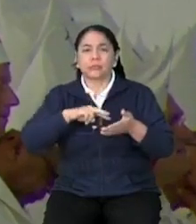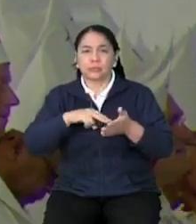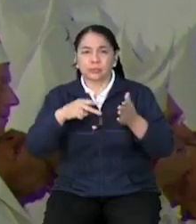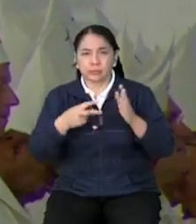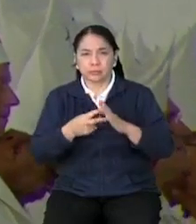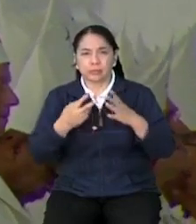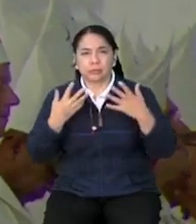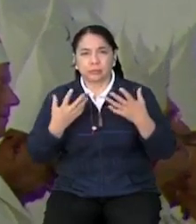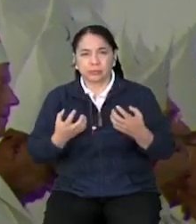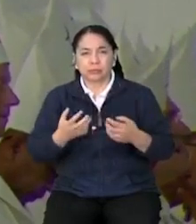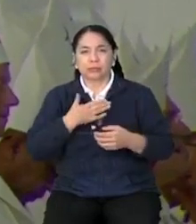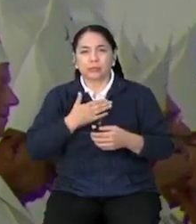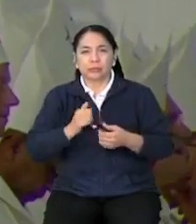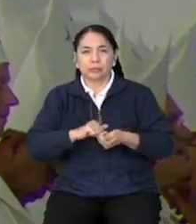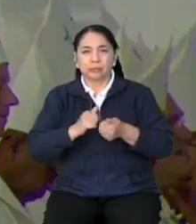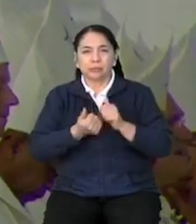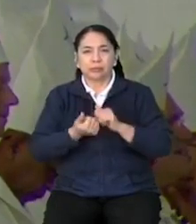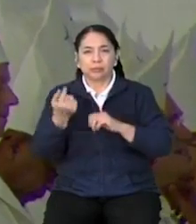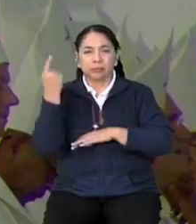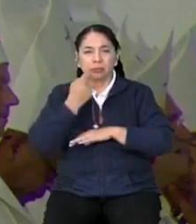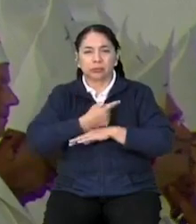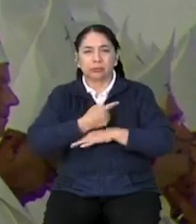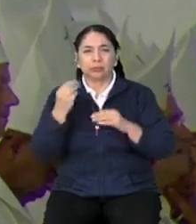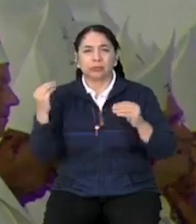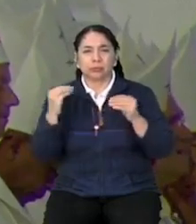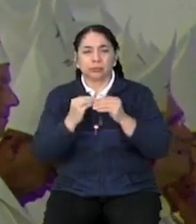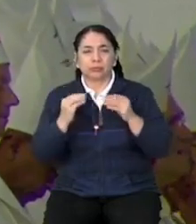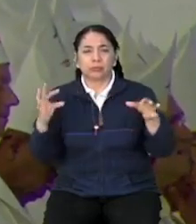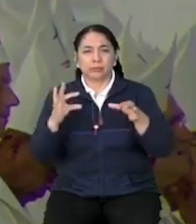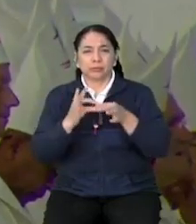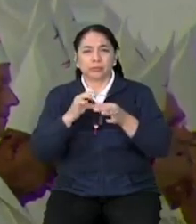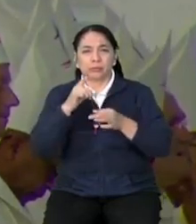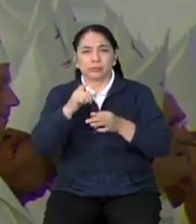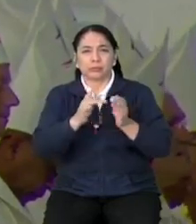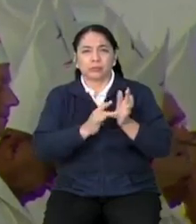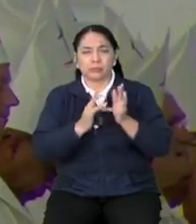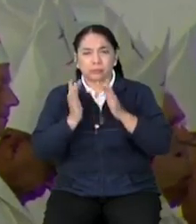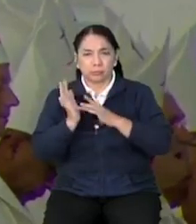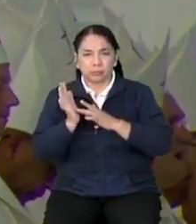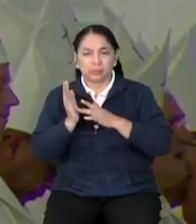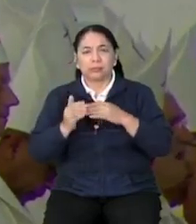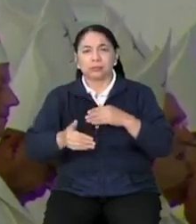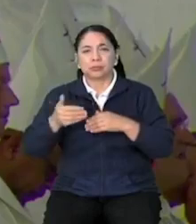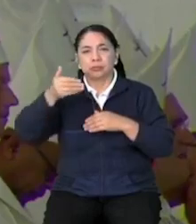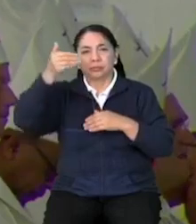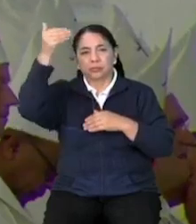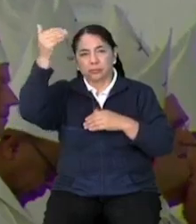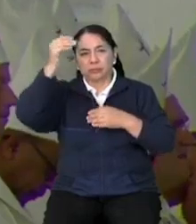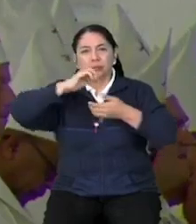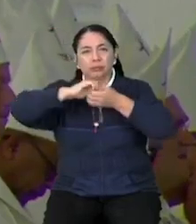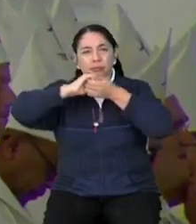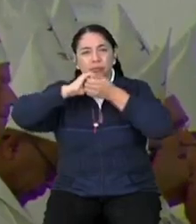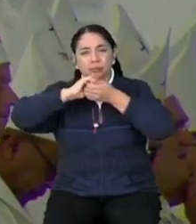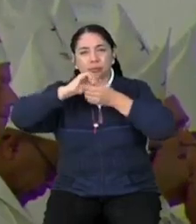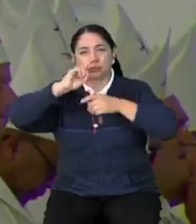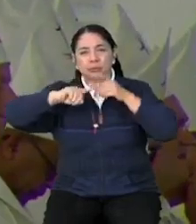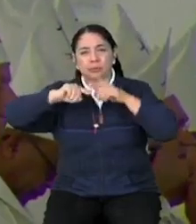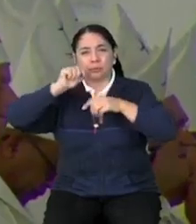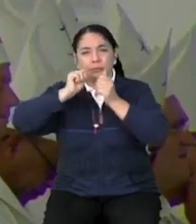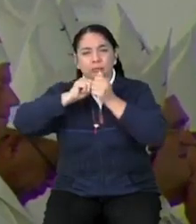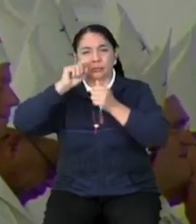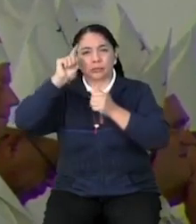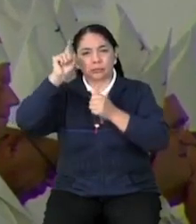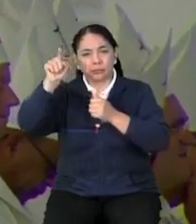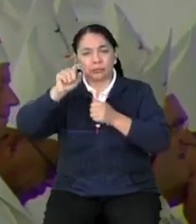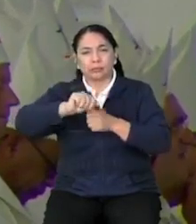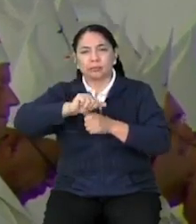querer estar cada día más Unidos a Jesús crecer en amistad con él y que